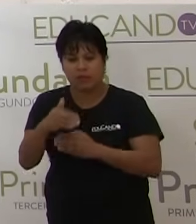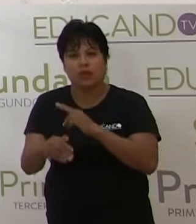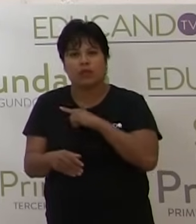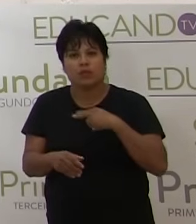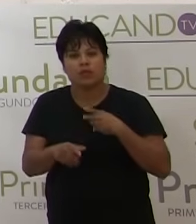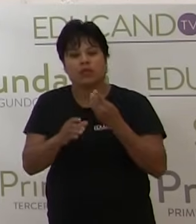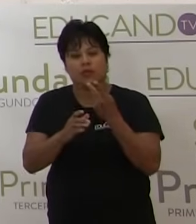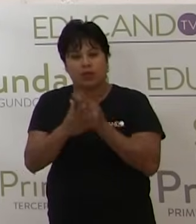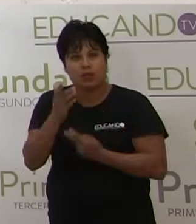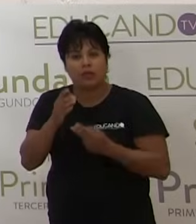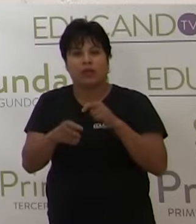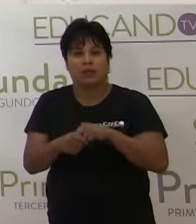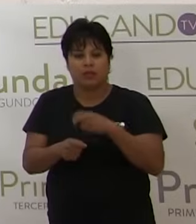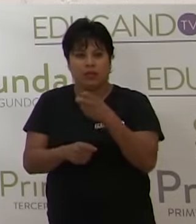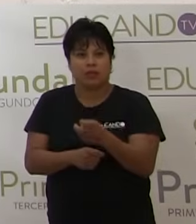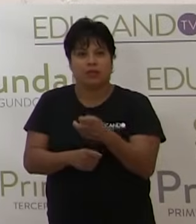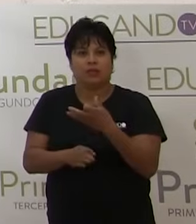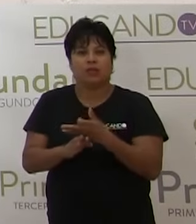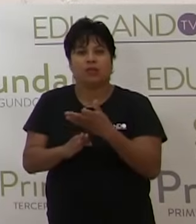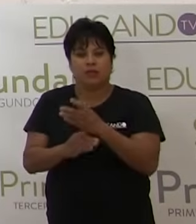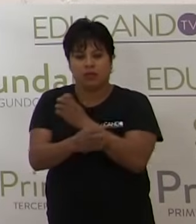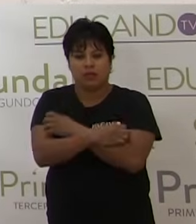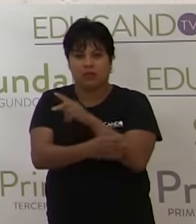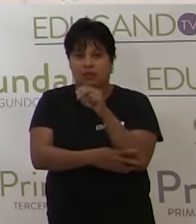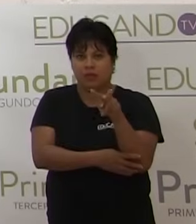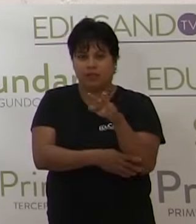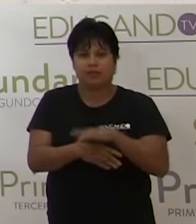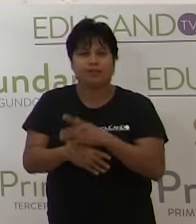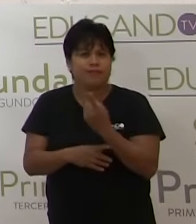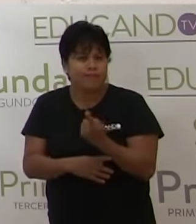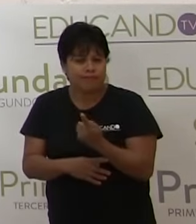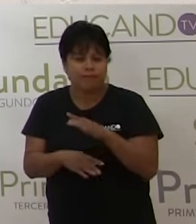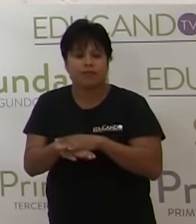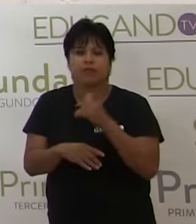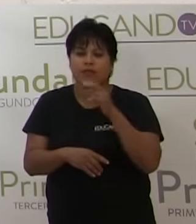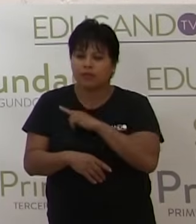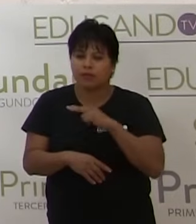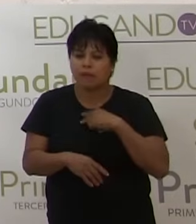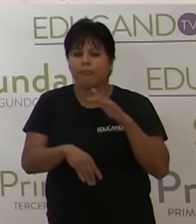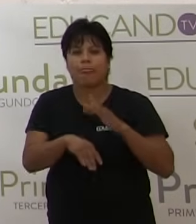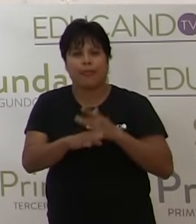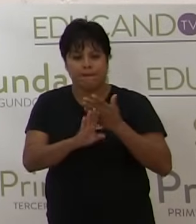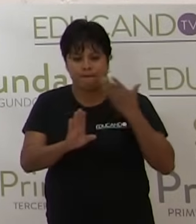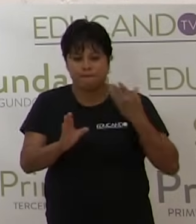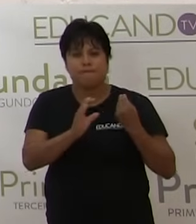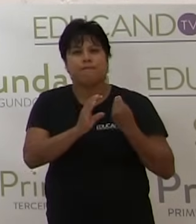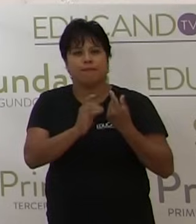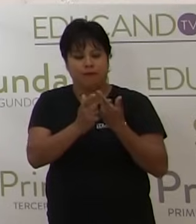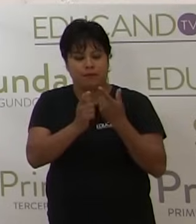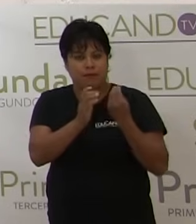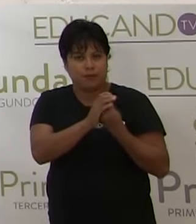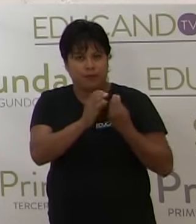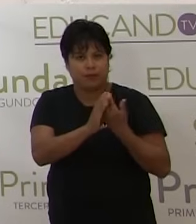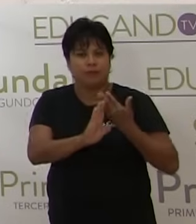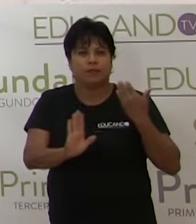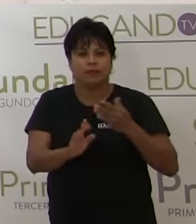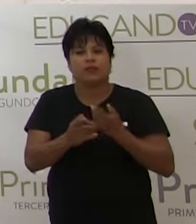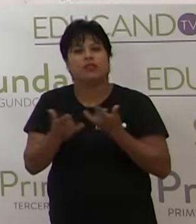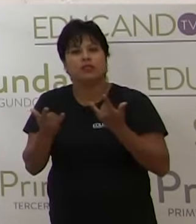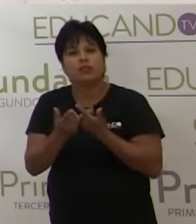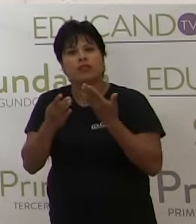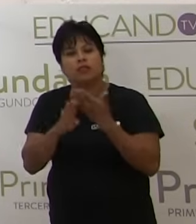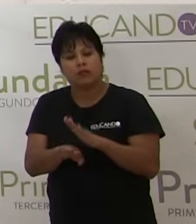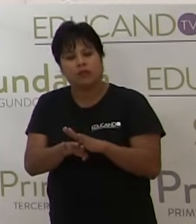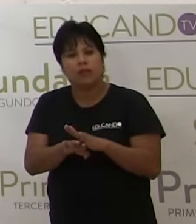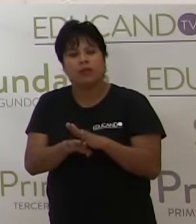programas de Educación preescolar en educando TV por qué Porque ya habíamos contado en una sesión anterior la historia de atsompa Sin